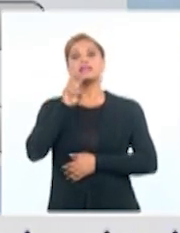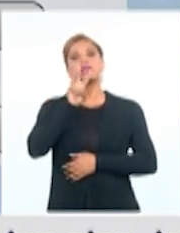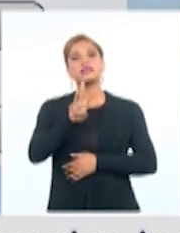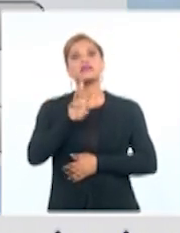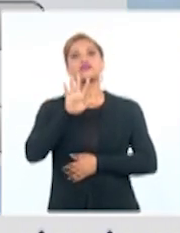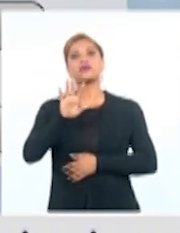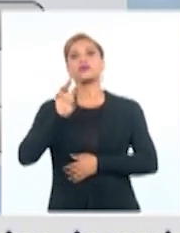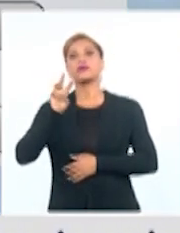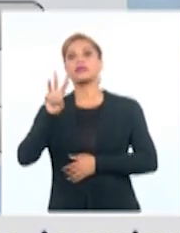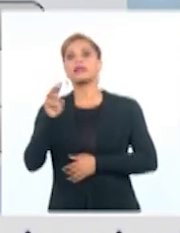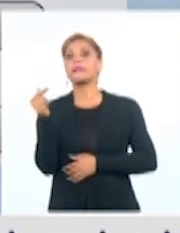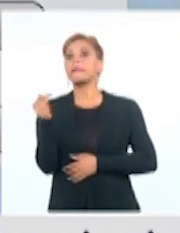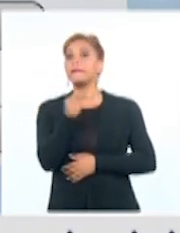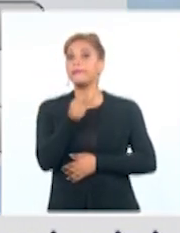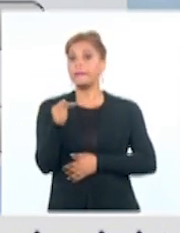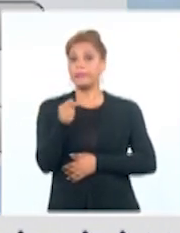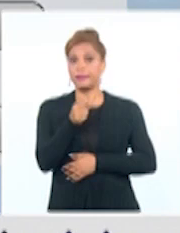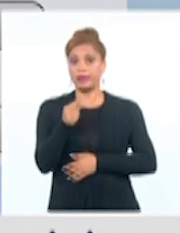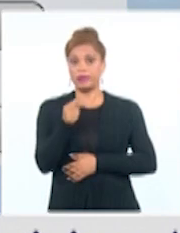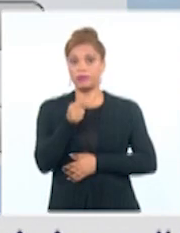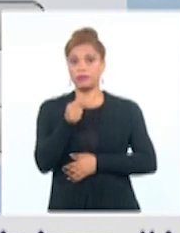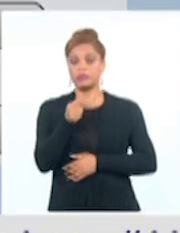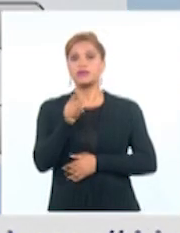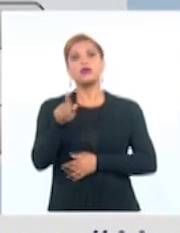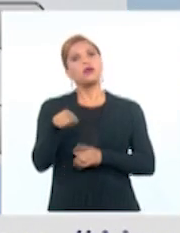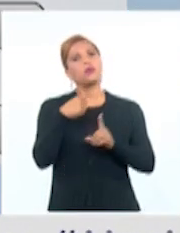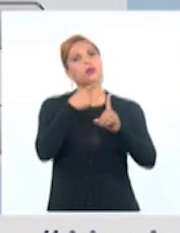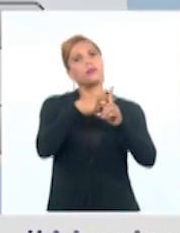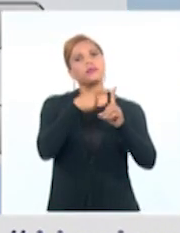353 menos, y una positividad de un